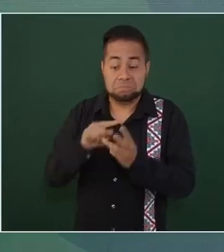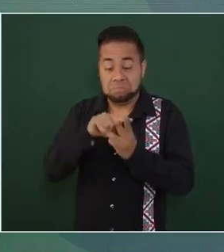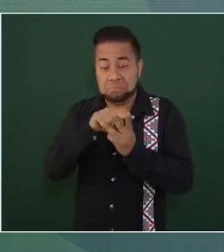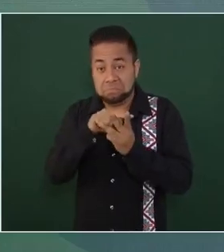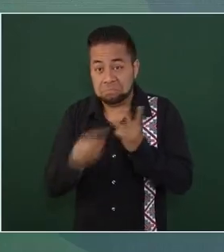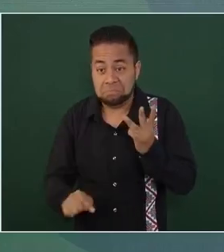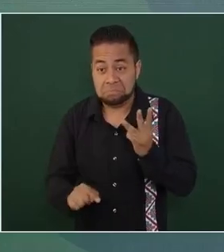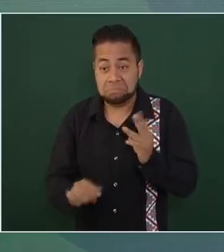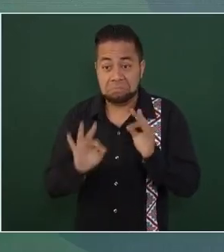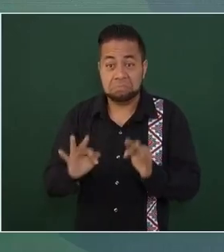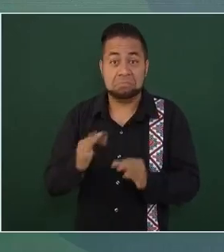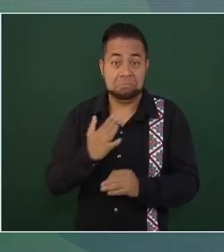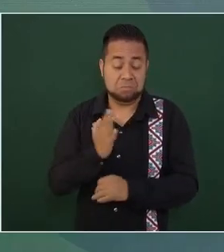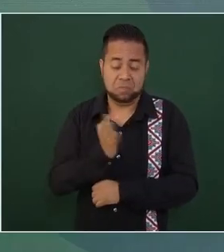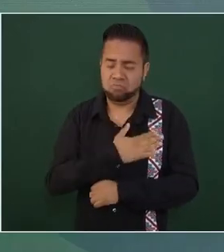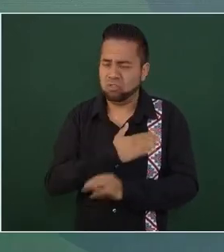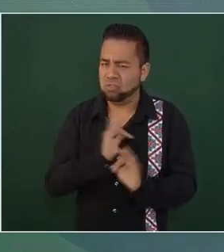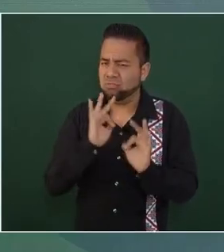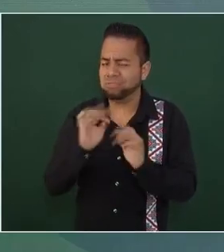son muy buenas